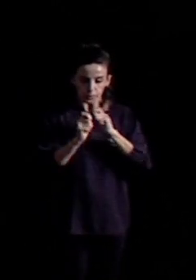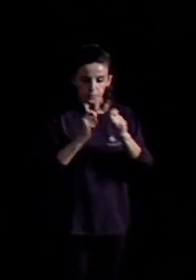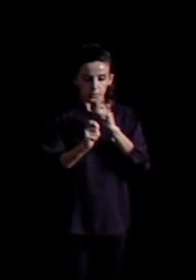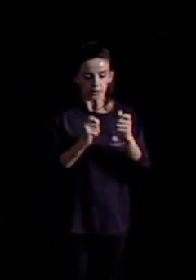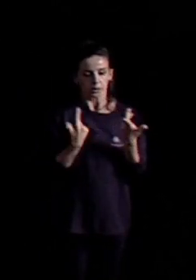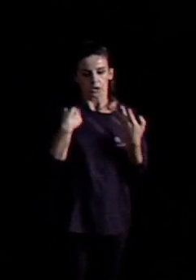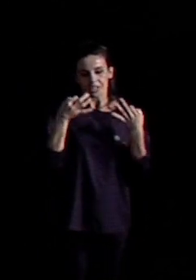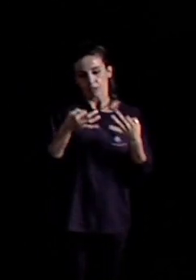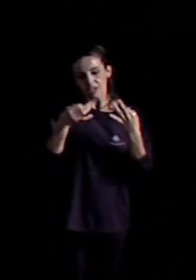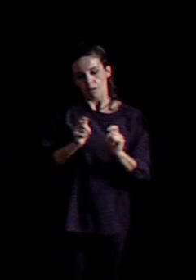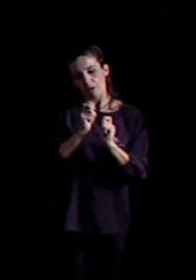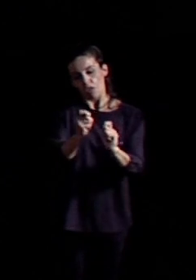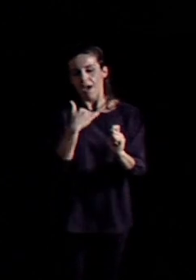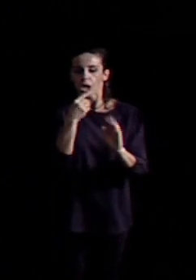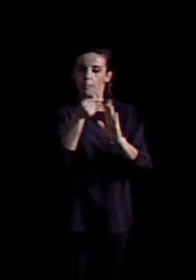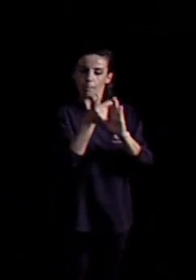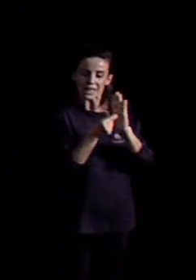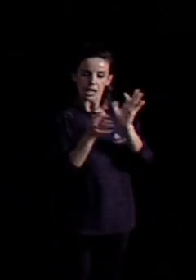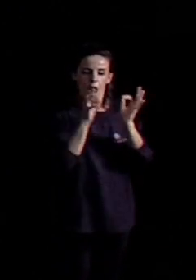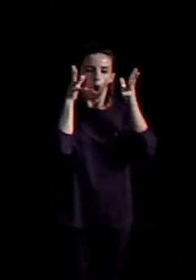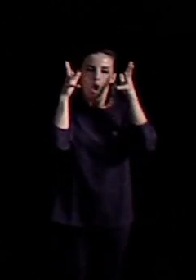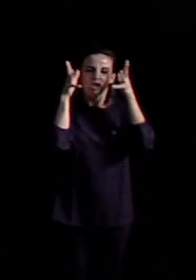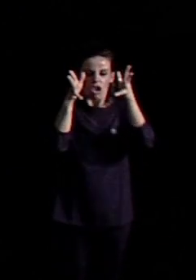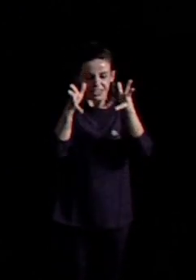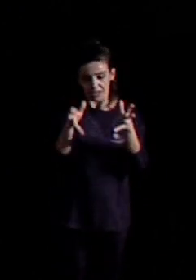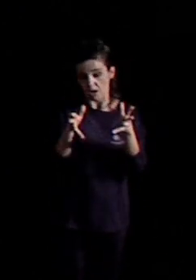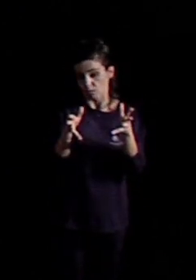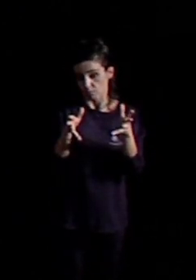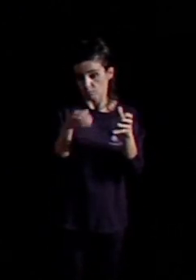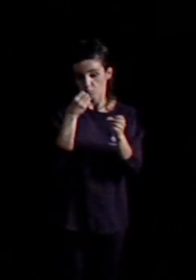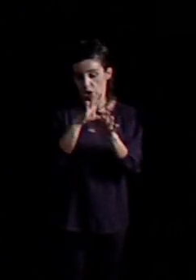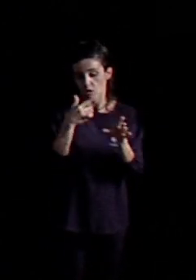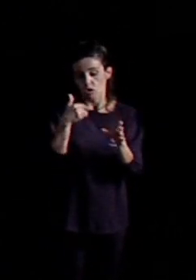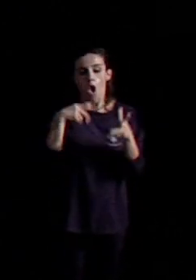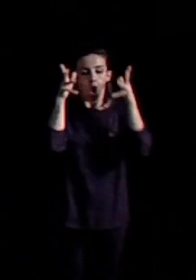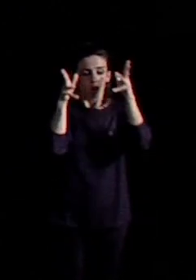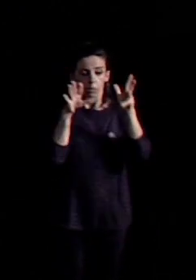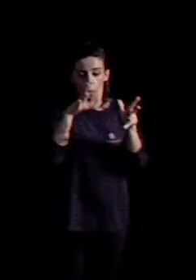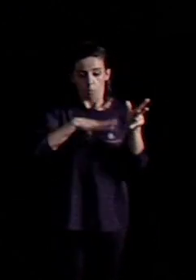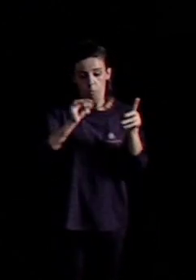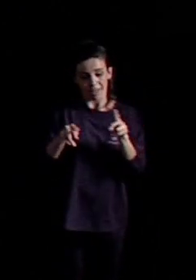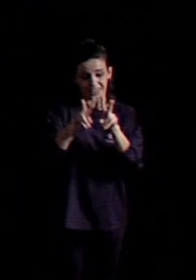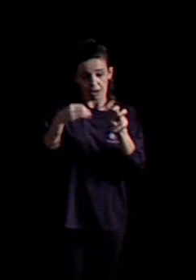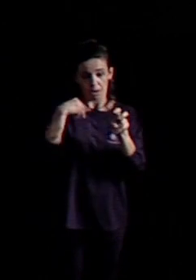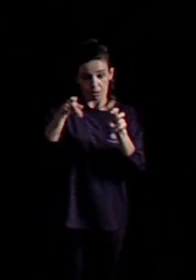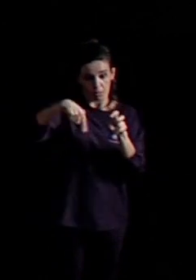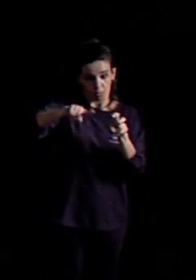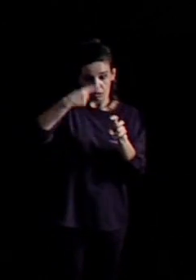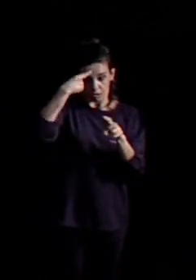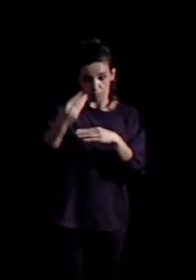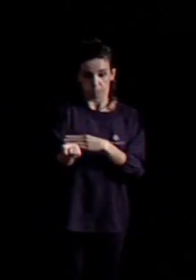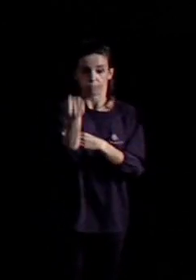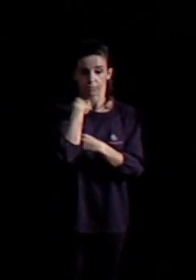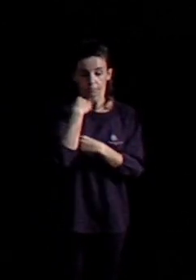les doy unas pautas o les aconsejo, más que nada, porque a lo mejor ellos saben más que yo del tema, ¿no?